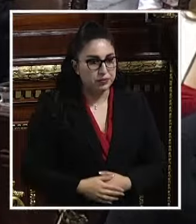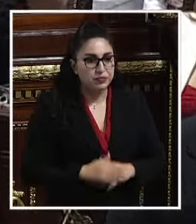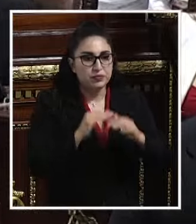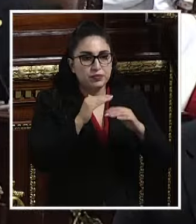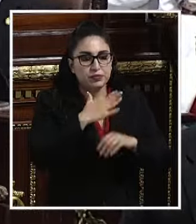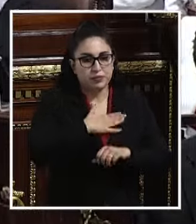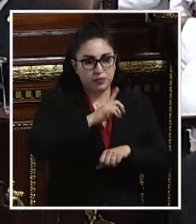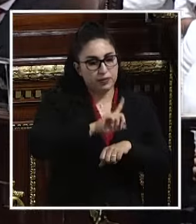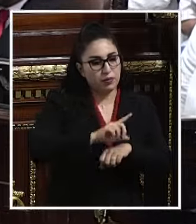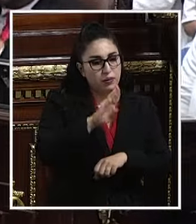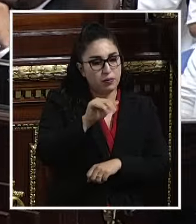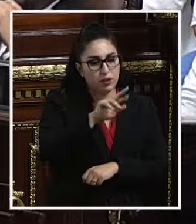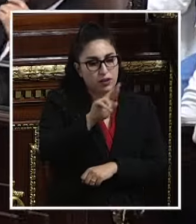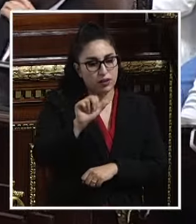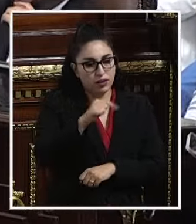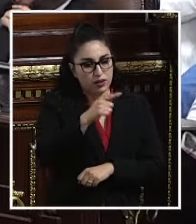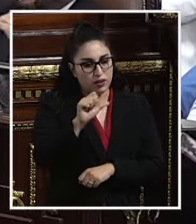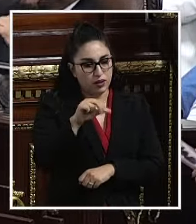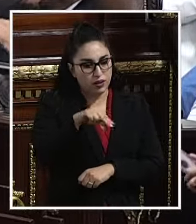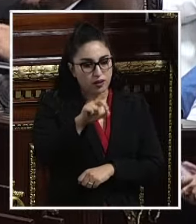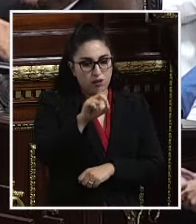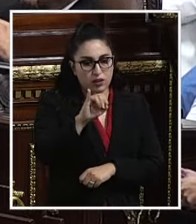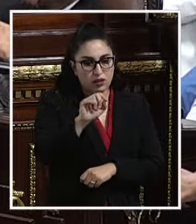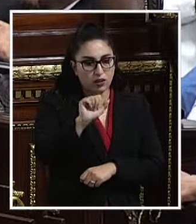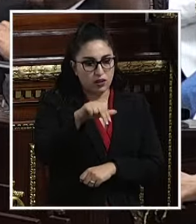Buenos días, Barragán Sánchez Diana, presente.